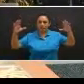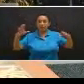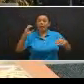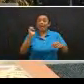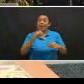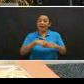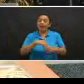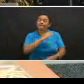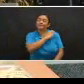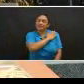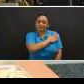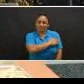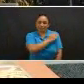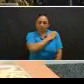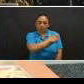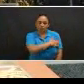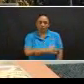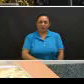en misericordia.